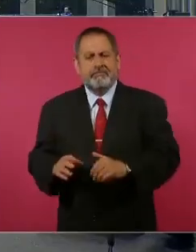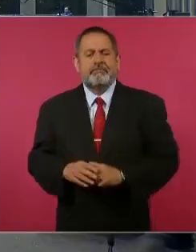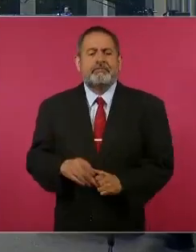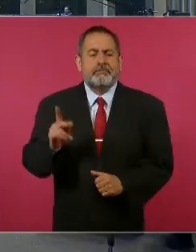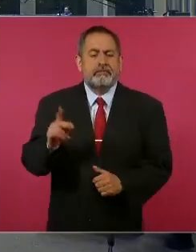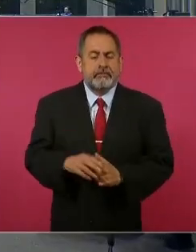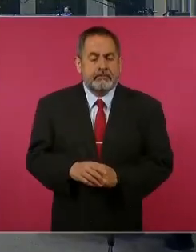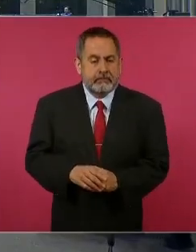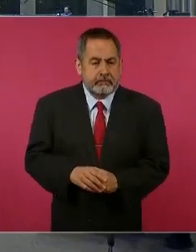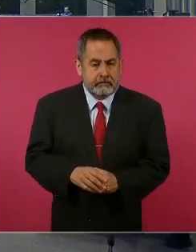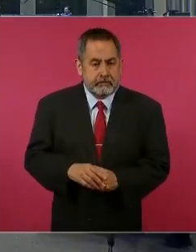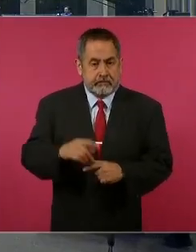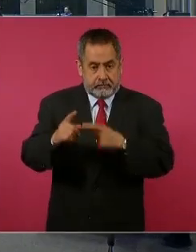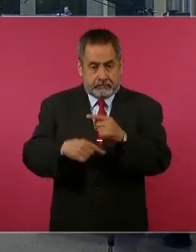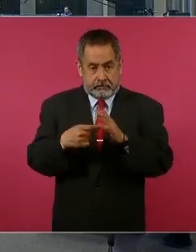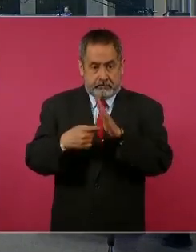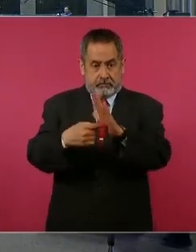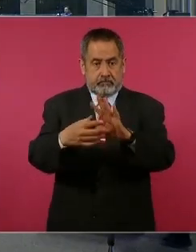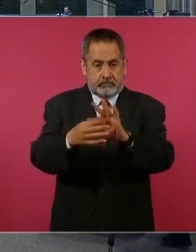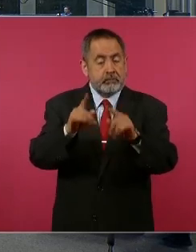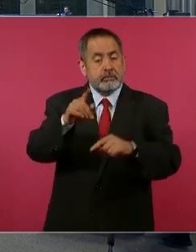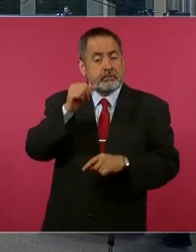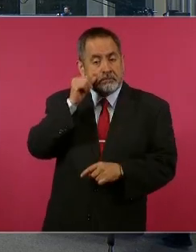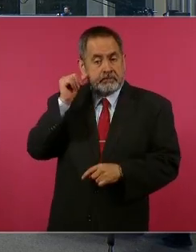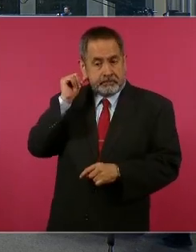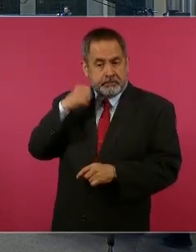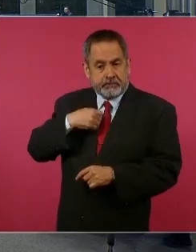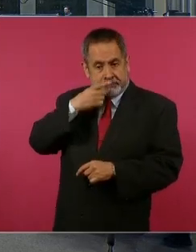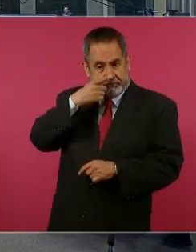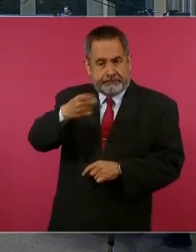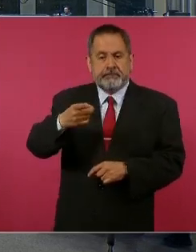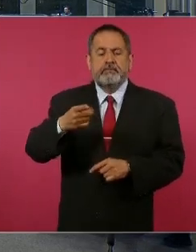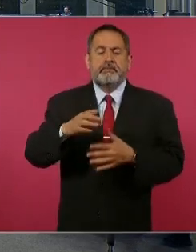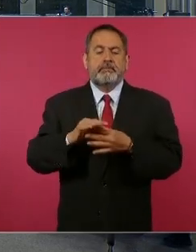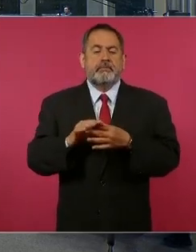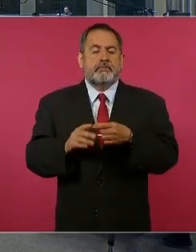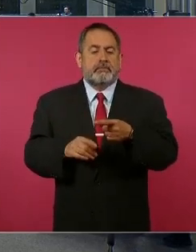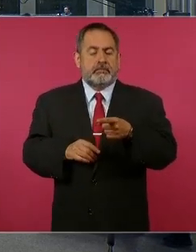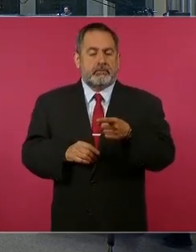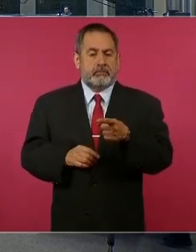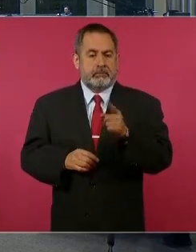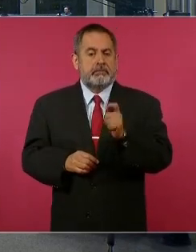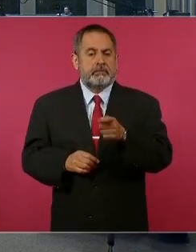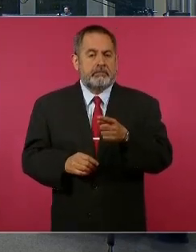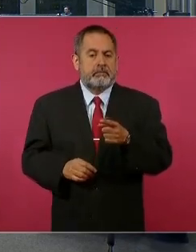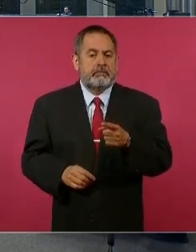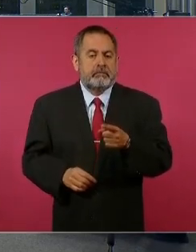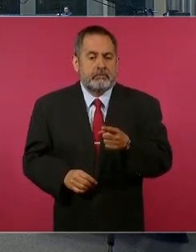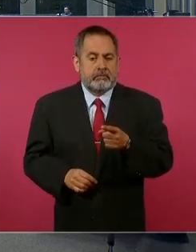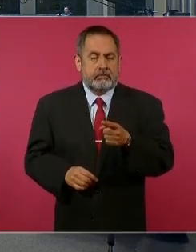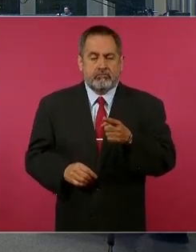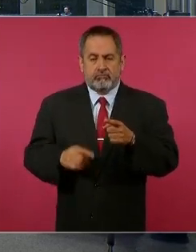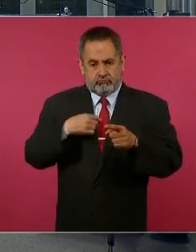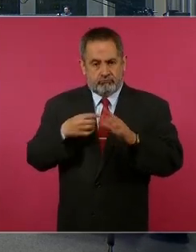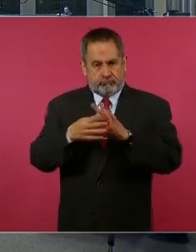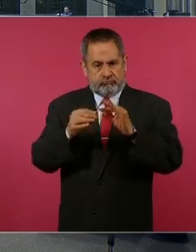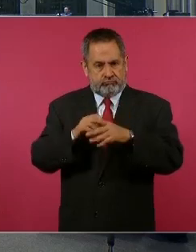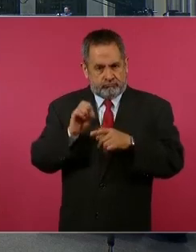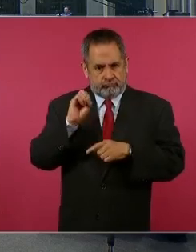Pero les voy a mostrar, ayer les dije de que le había enviado